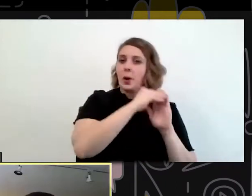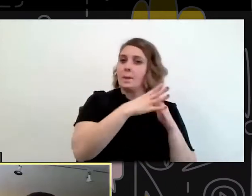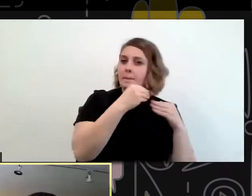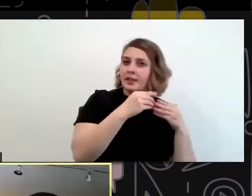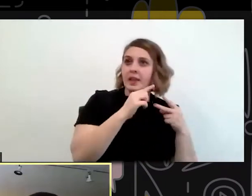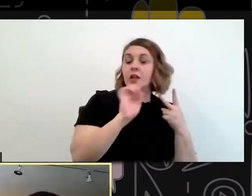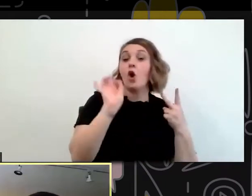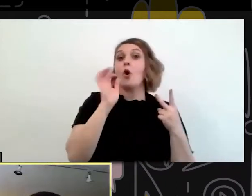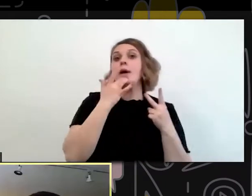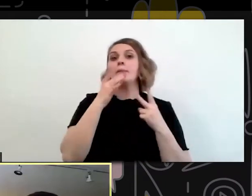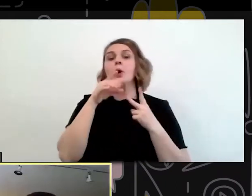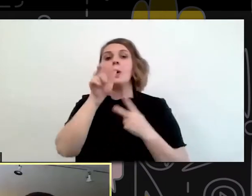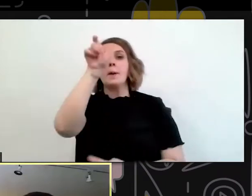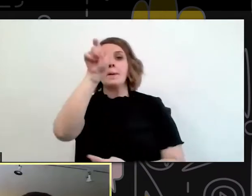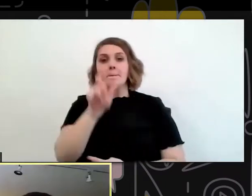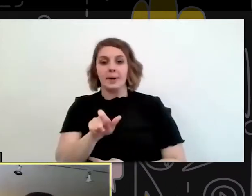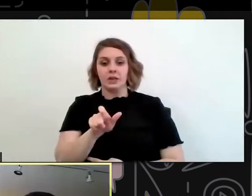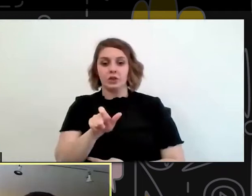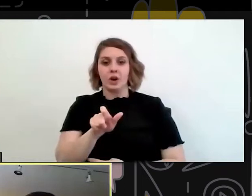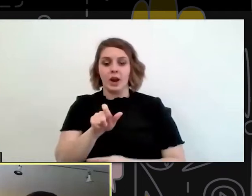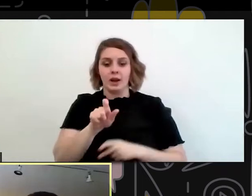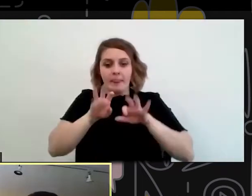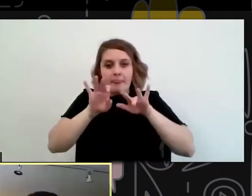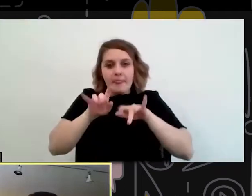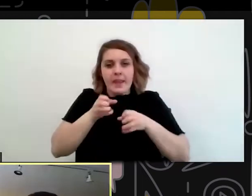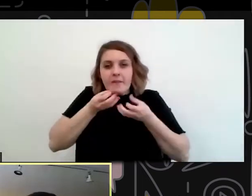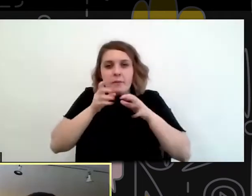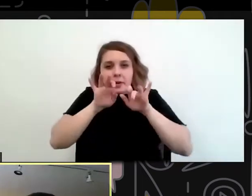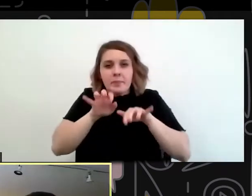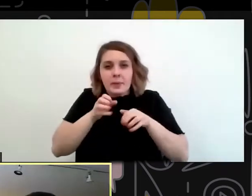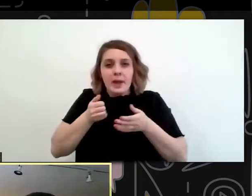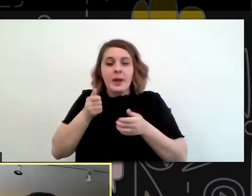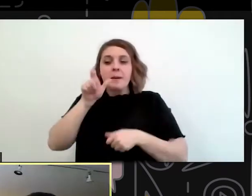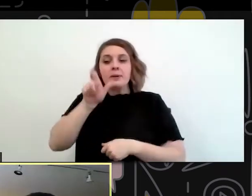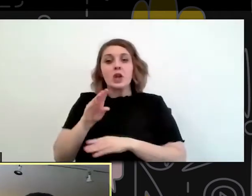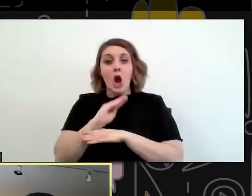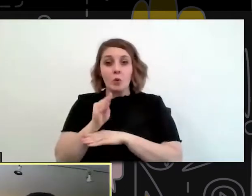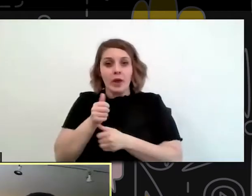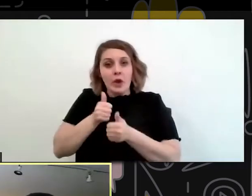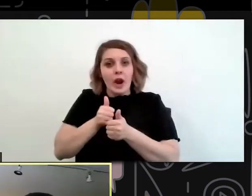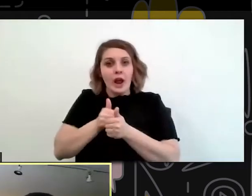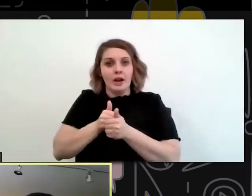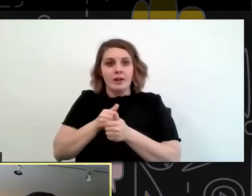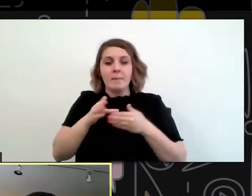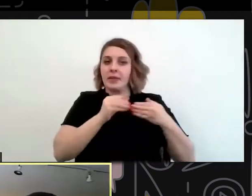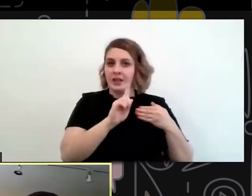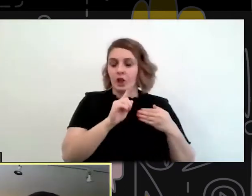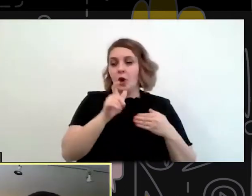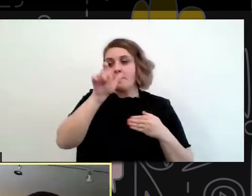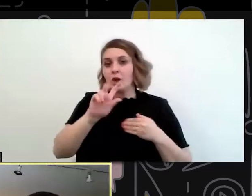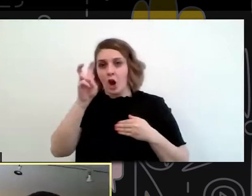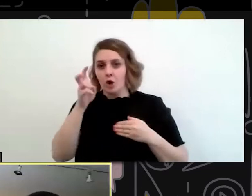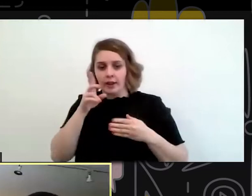persona cuidadora quien introduzca los datos en lugar del paciente directamente. Bueno, esto no dejan de